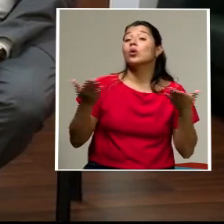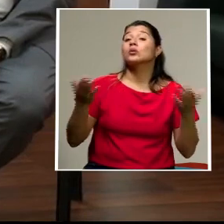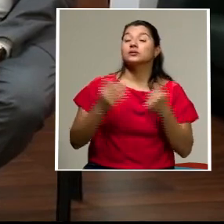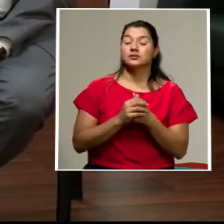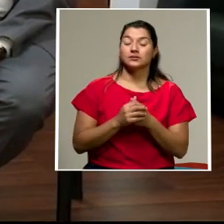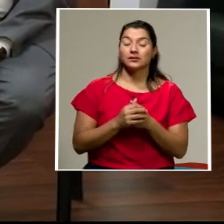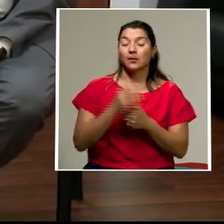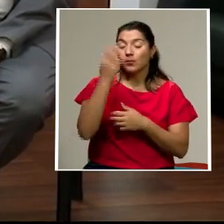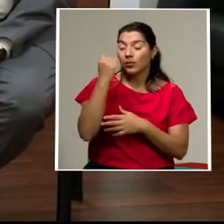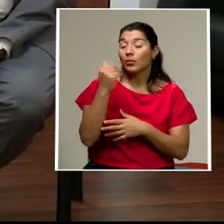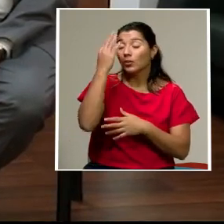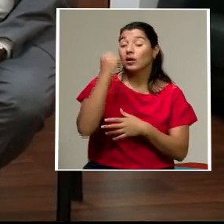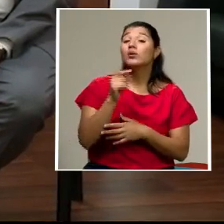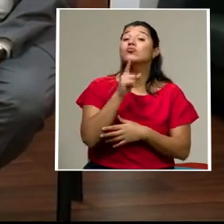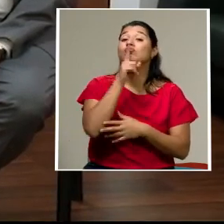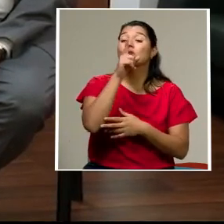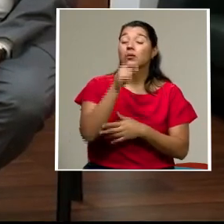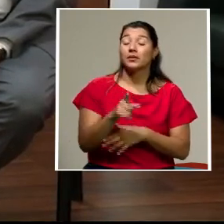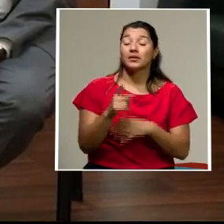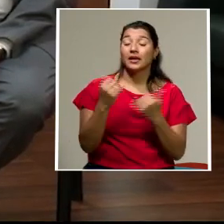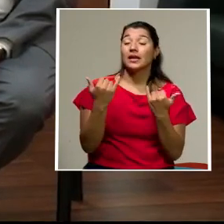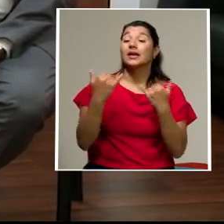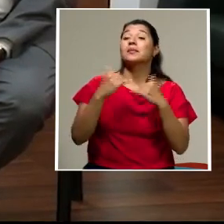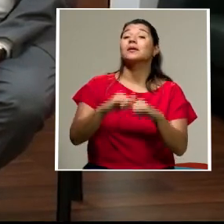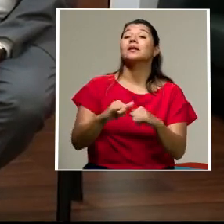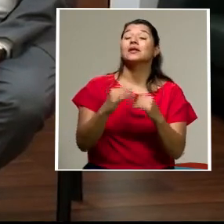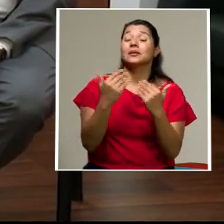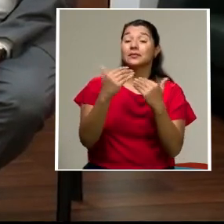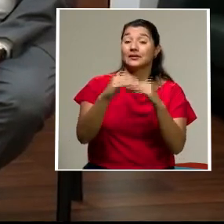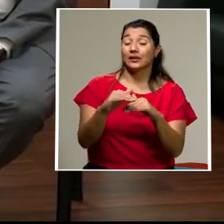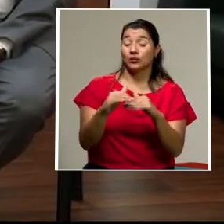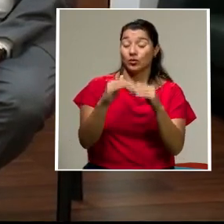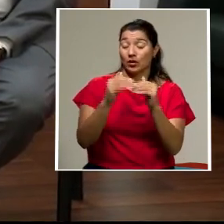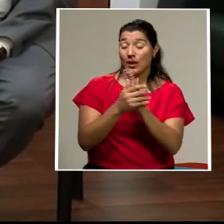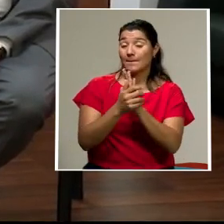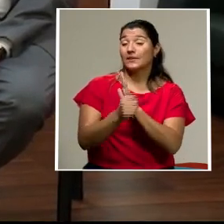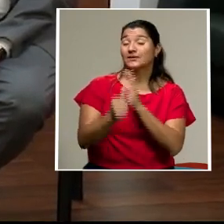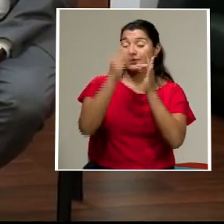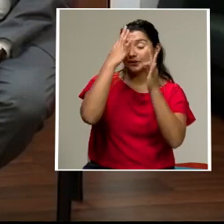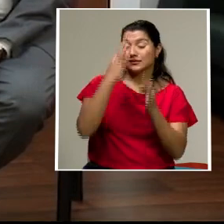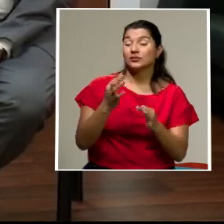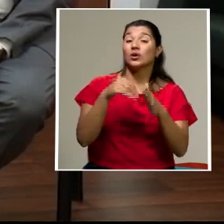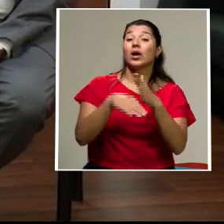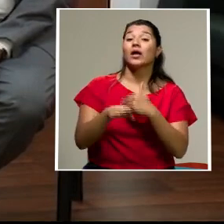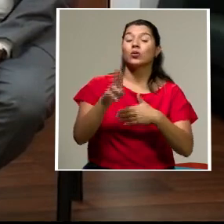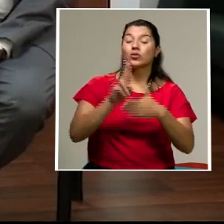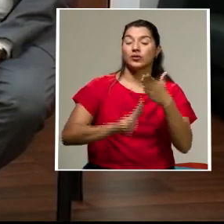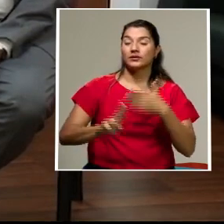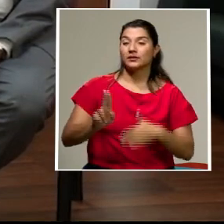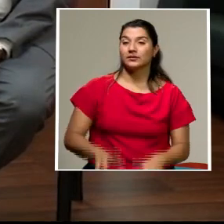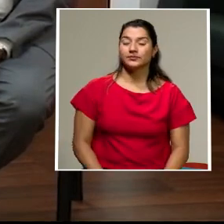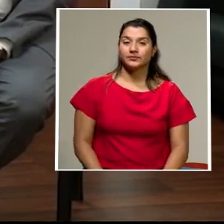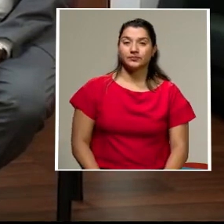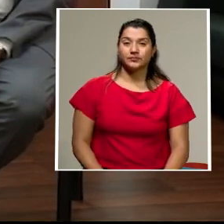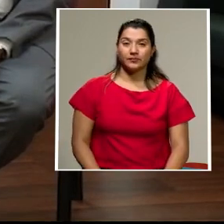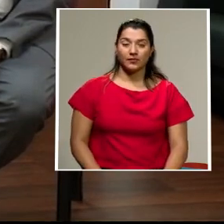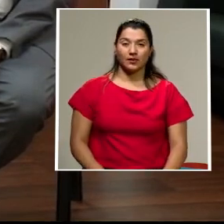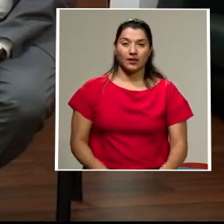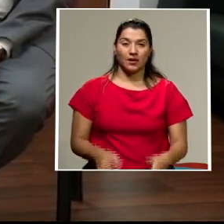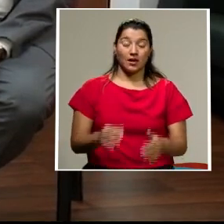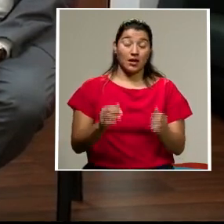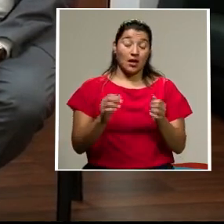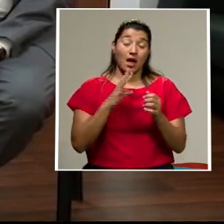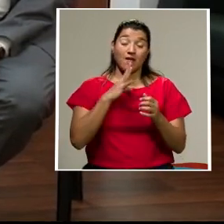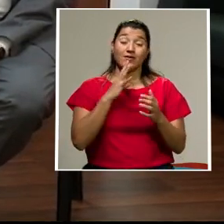estar realmente limitando esa capacidad de decisión de la universidad como un todo, en términos de los mejores perfiles y